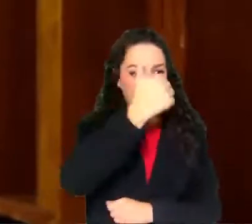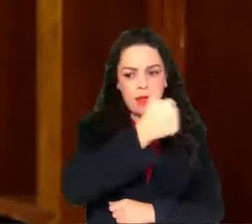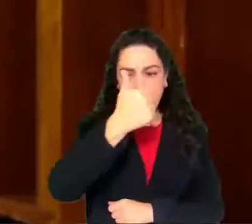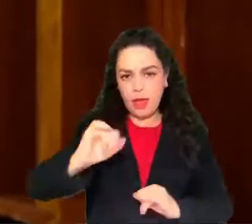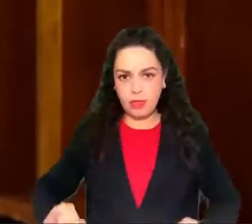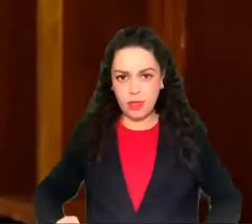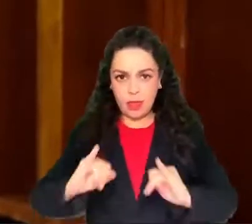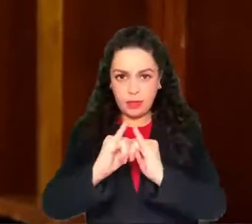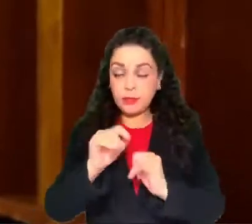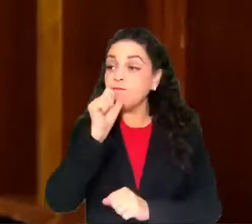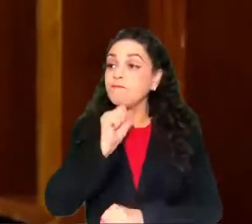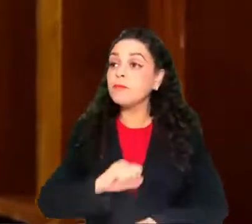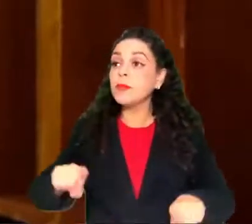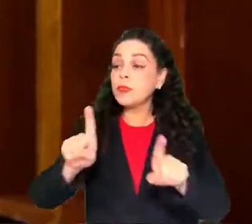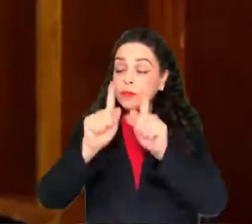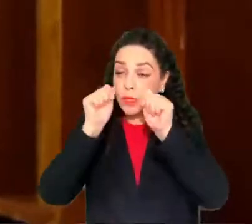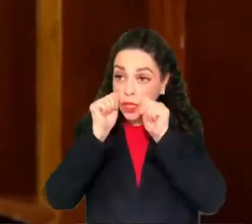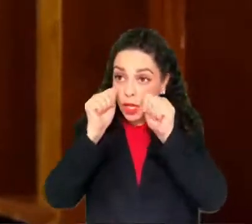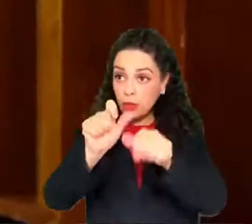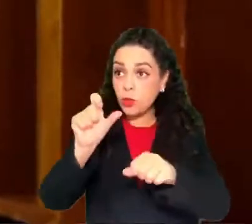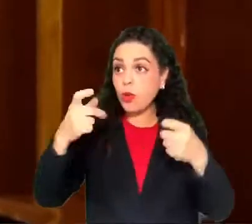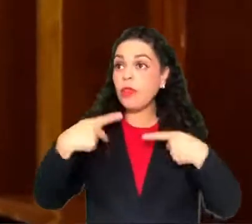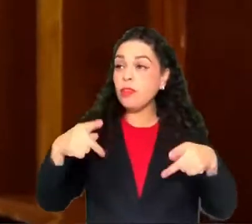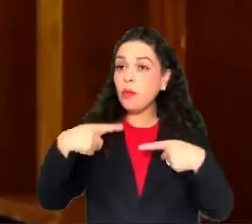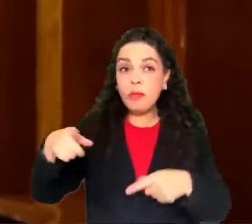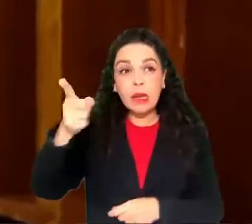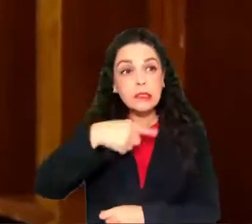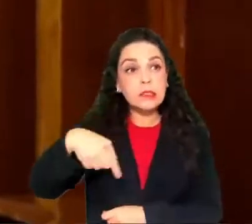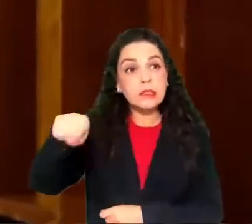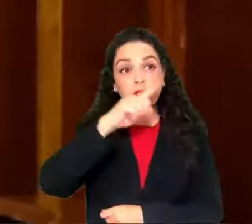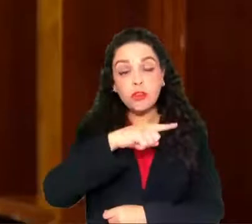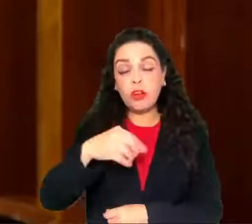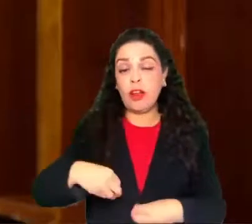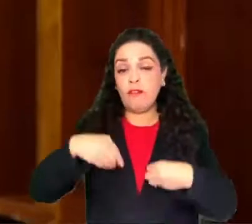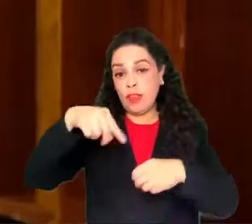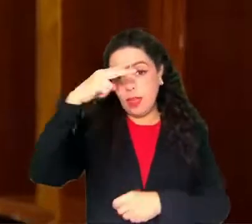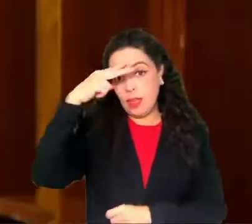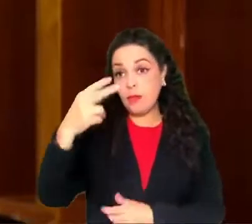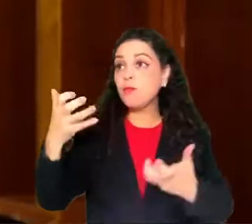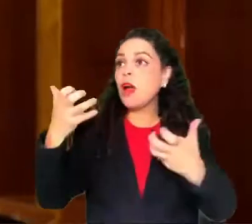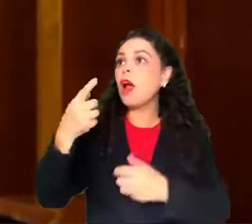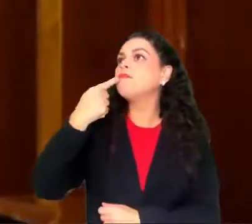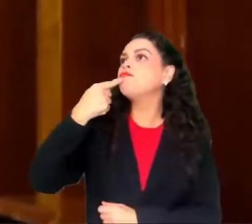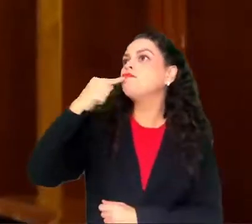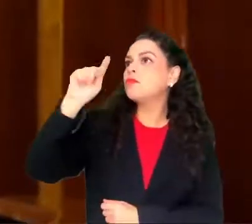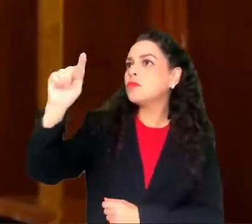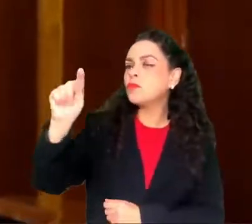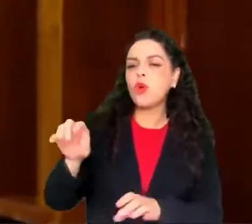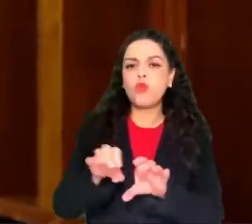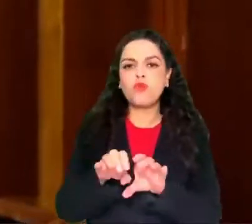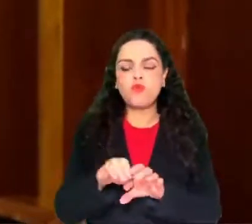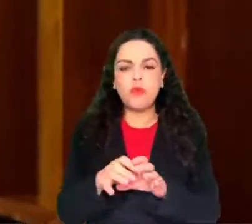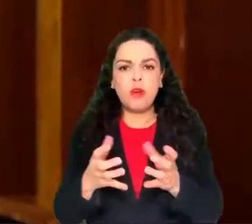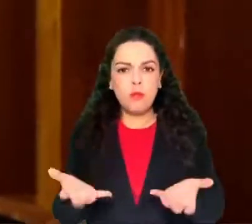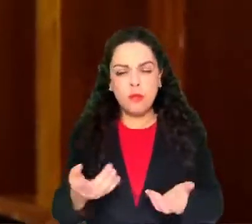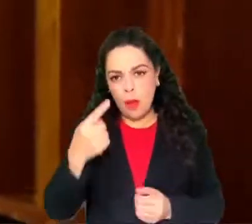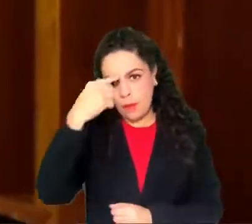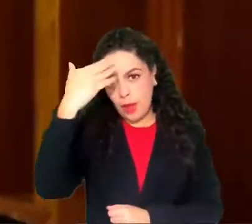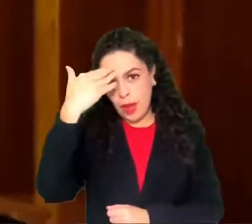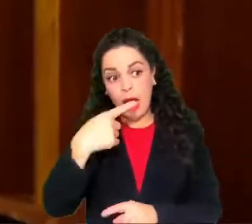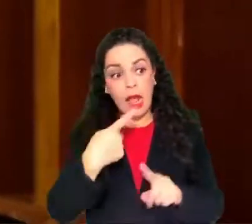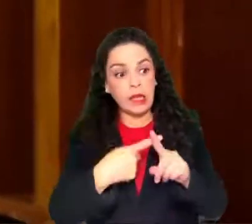peticiones ciudadanas resoluciones de procedimientos administrativos de responsabilidades y de inconformidades